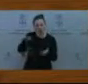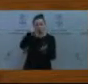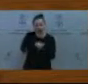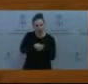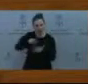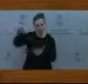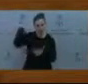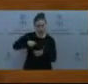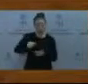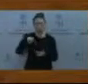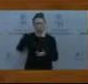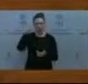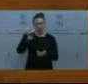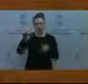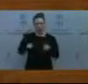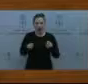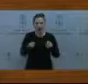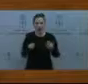guarderías públicas